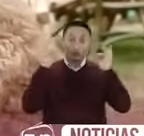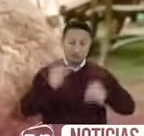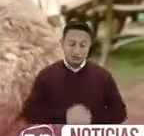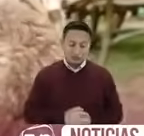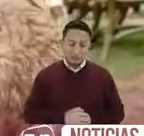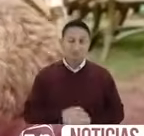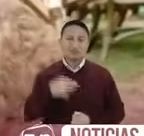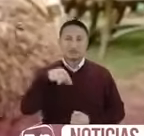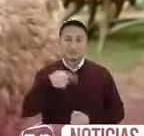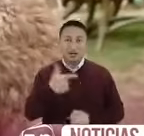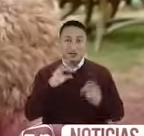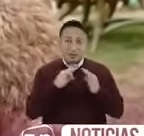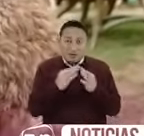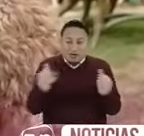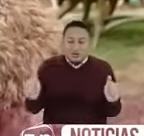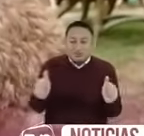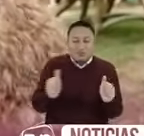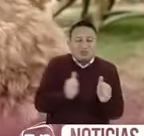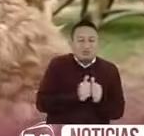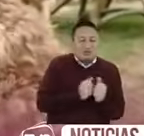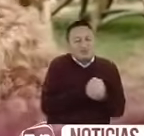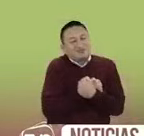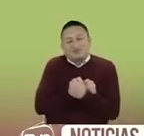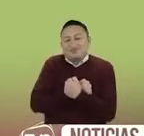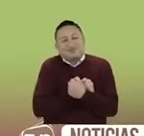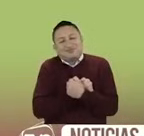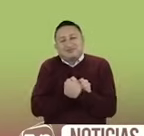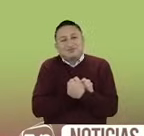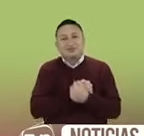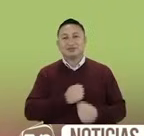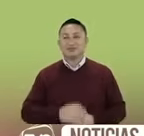ya en un miembro más de las familias.